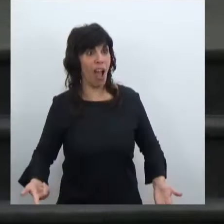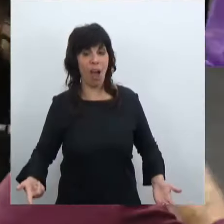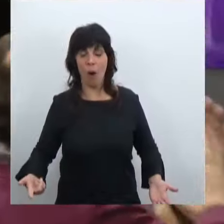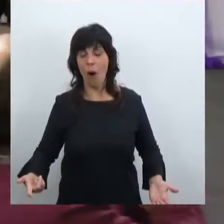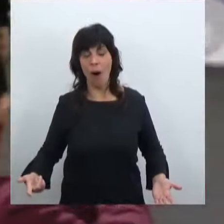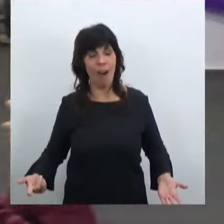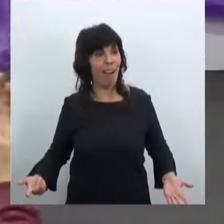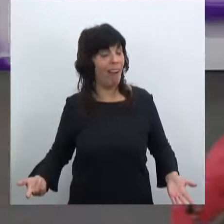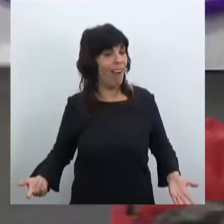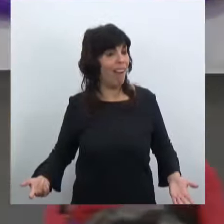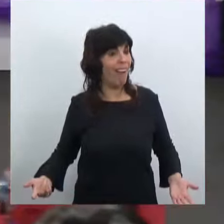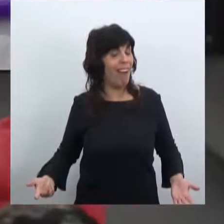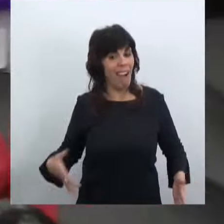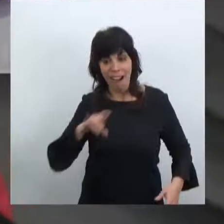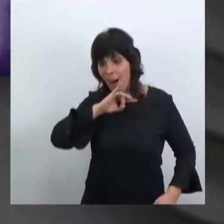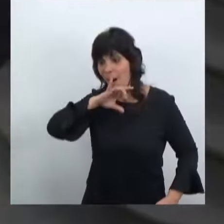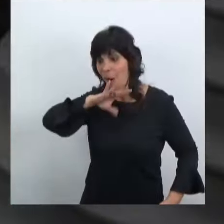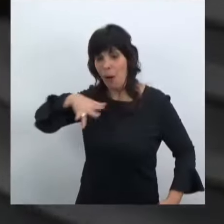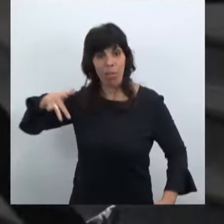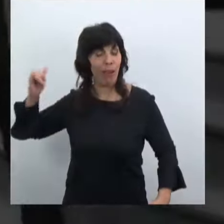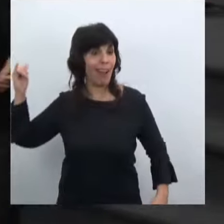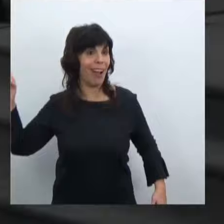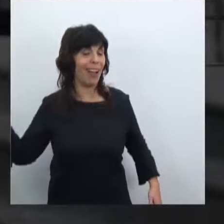nos ha llegado? ¿A que sí?